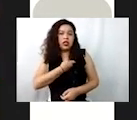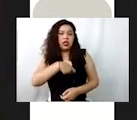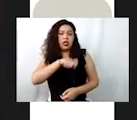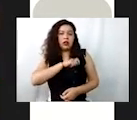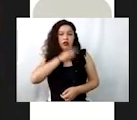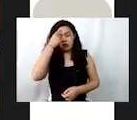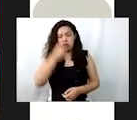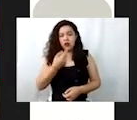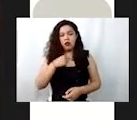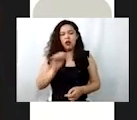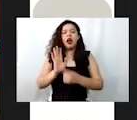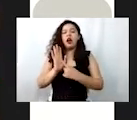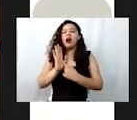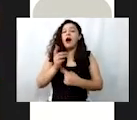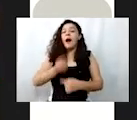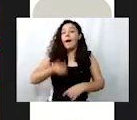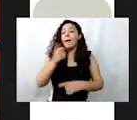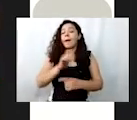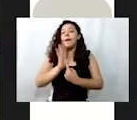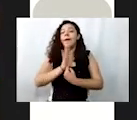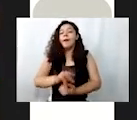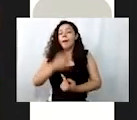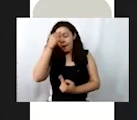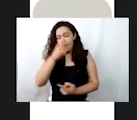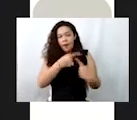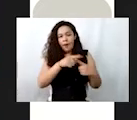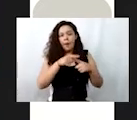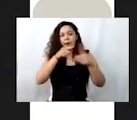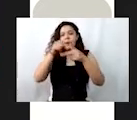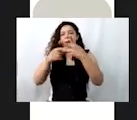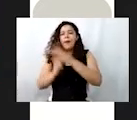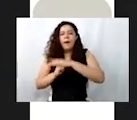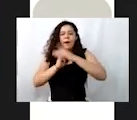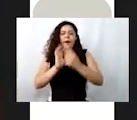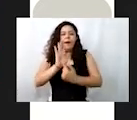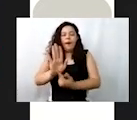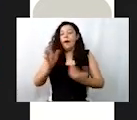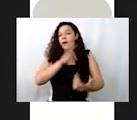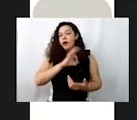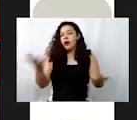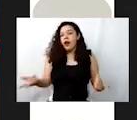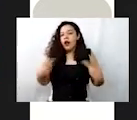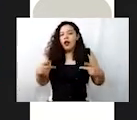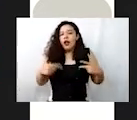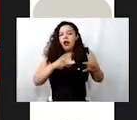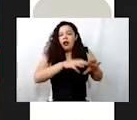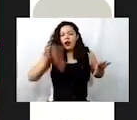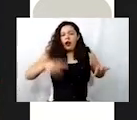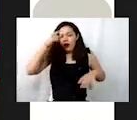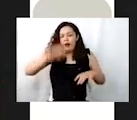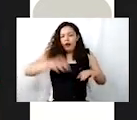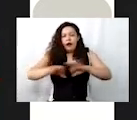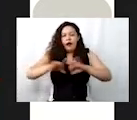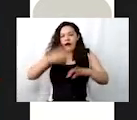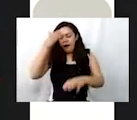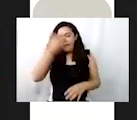demostrar que contribuye a los 17 Objetivos de Desarrollo Sostenible. Lo que queremos es que cualquier persona con capacidad de trabajar en el mundo sea un